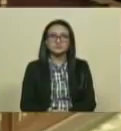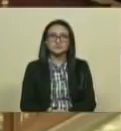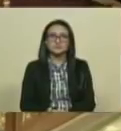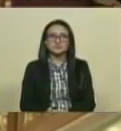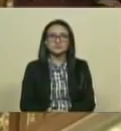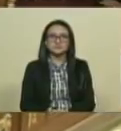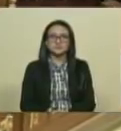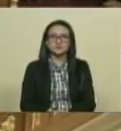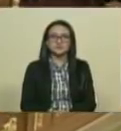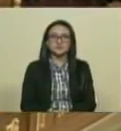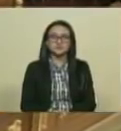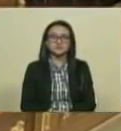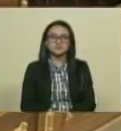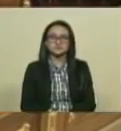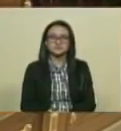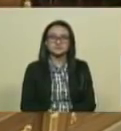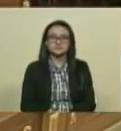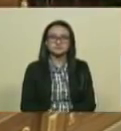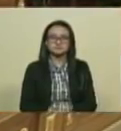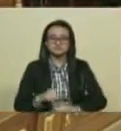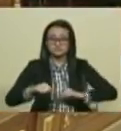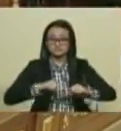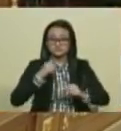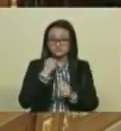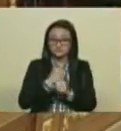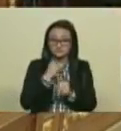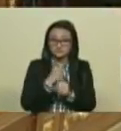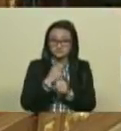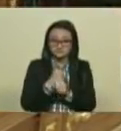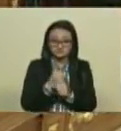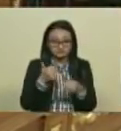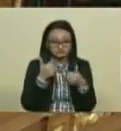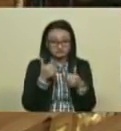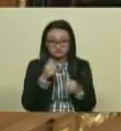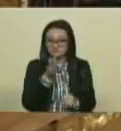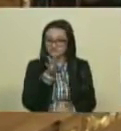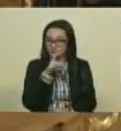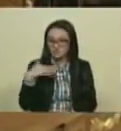no rindió cuentas para nada de una gestión fantasma llena de